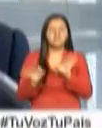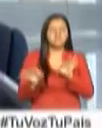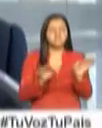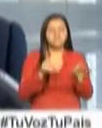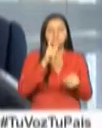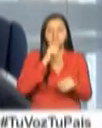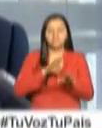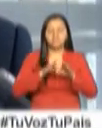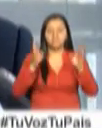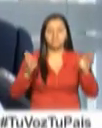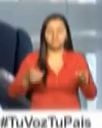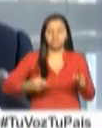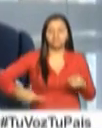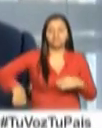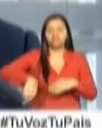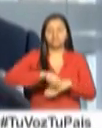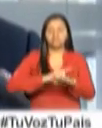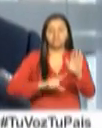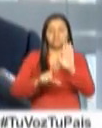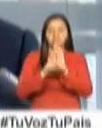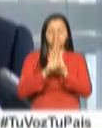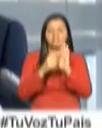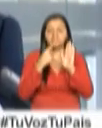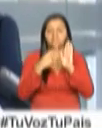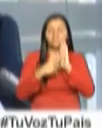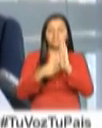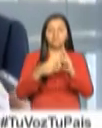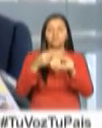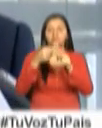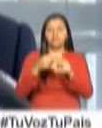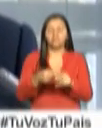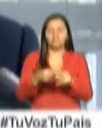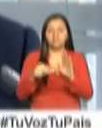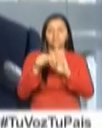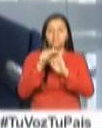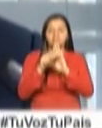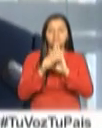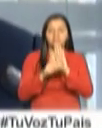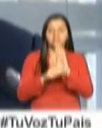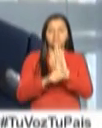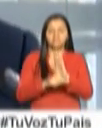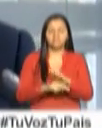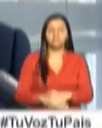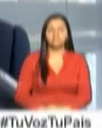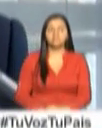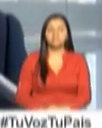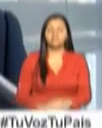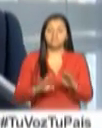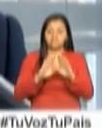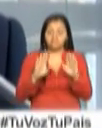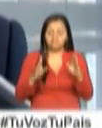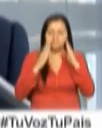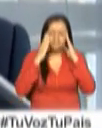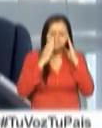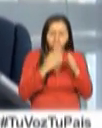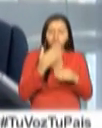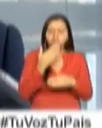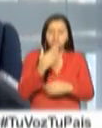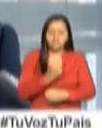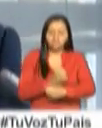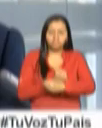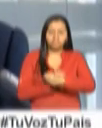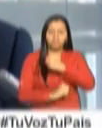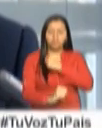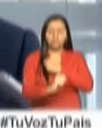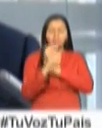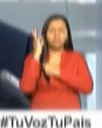de la mesa legislativa, William Garzón, se refiere a la denominación de la normativa. Estamos poniendo la atención humanizada del parto, que